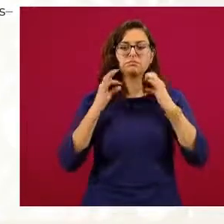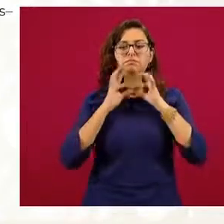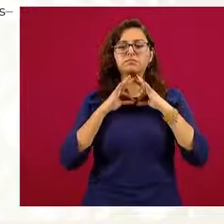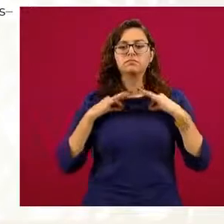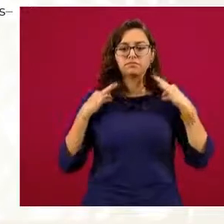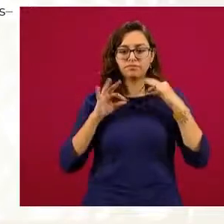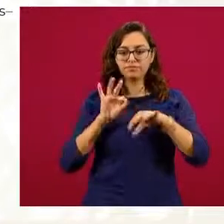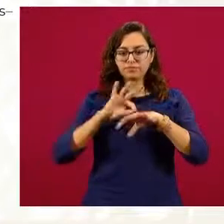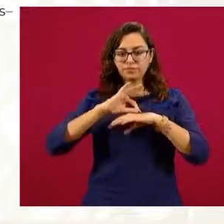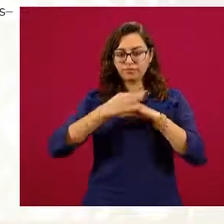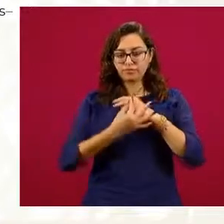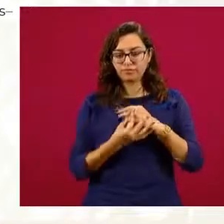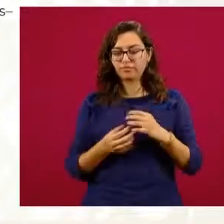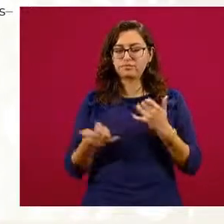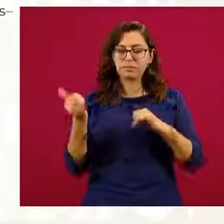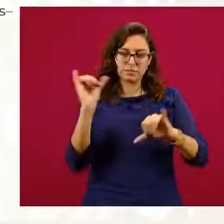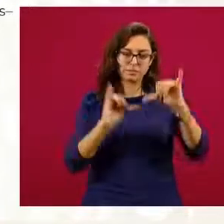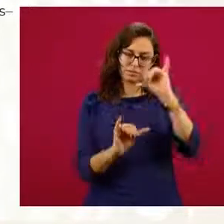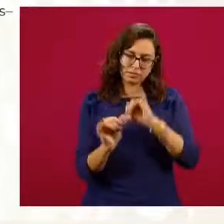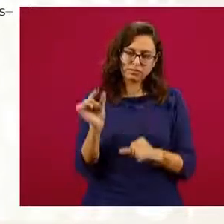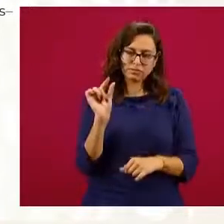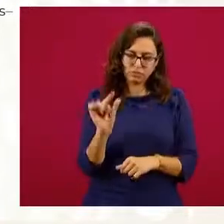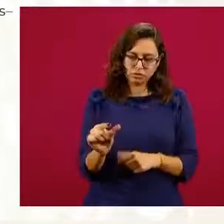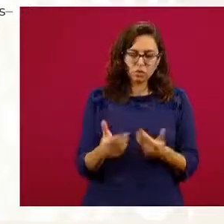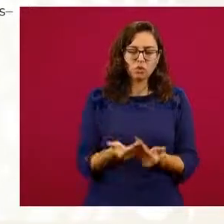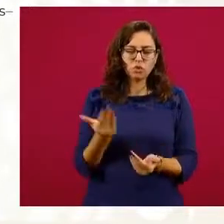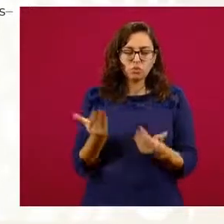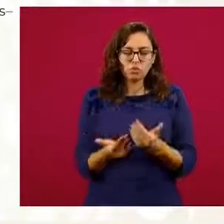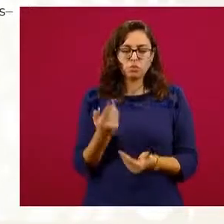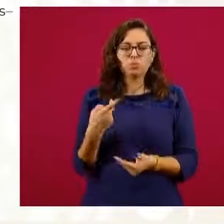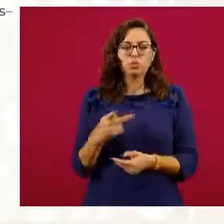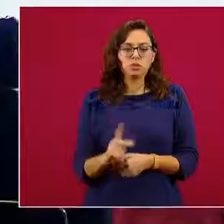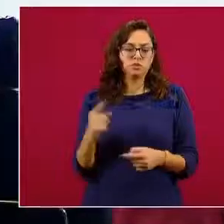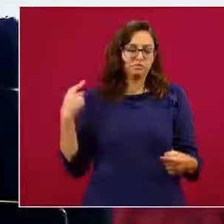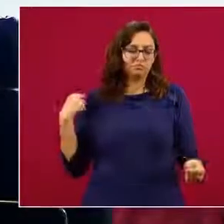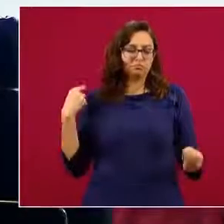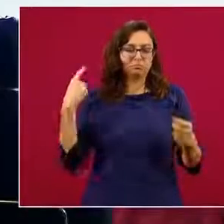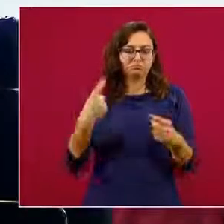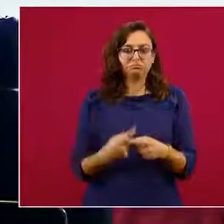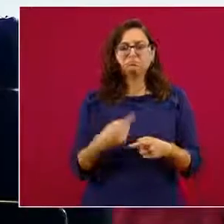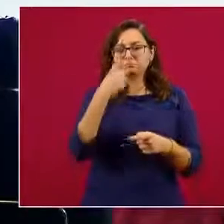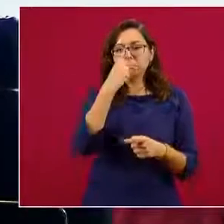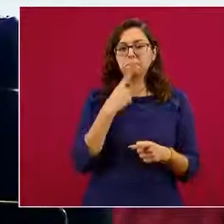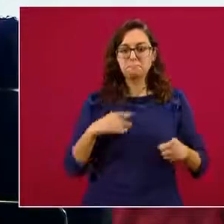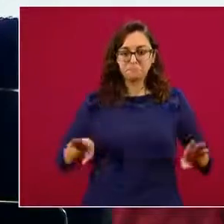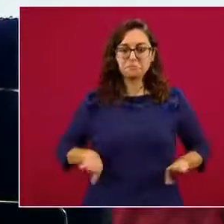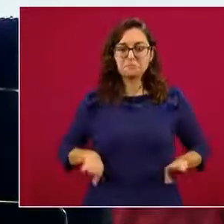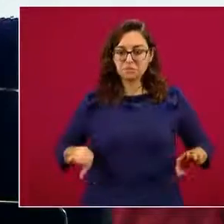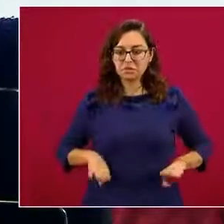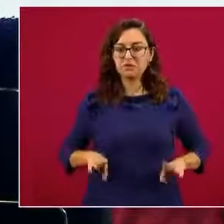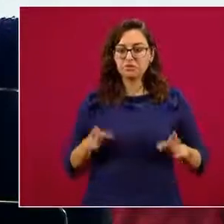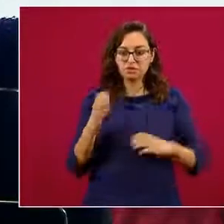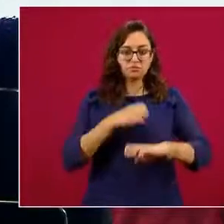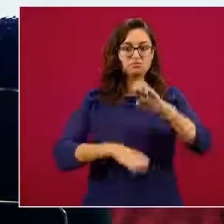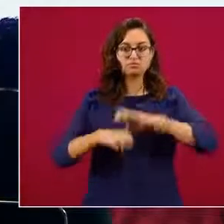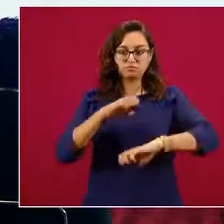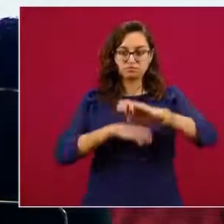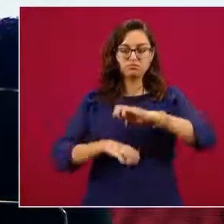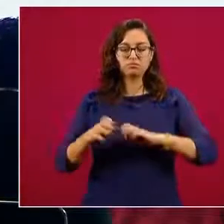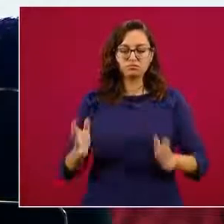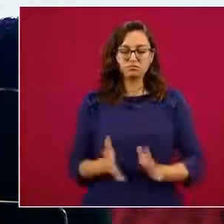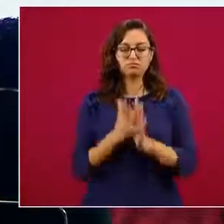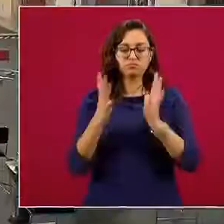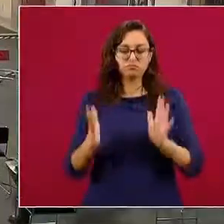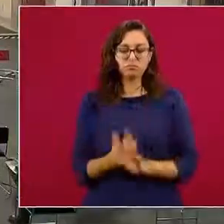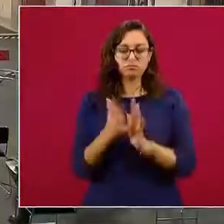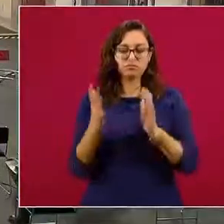minoría. Pero bueno, este es hasta el momento el perfil, ¿no?, sectorial de nuestras empresas mexicanas